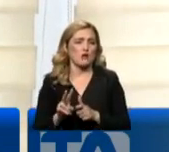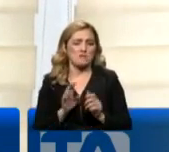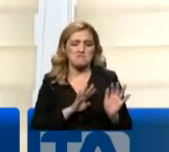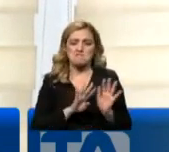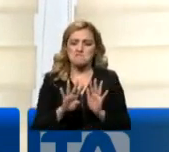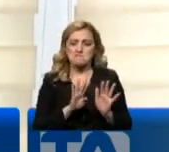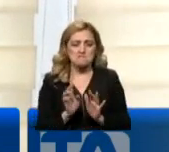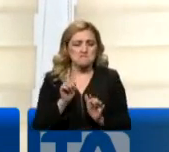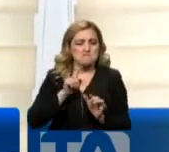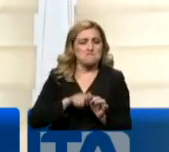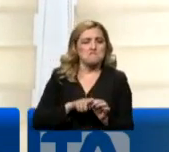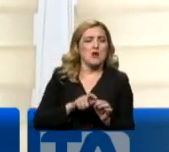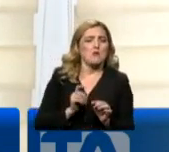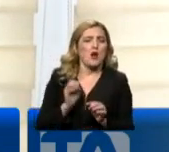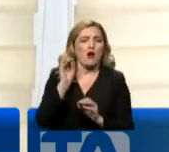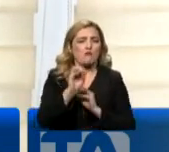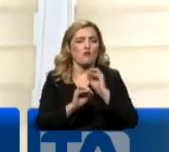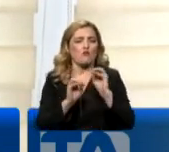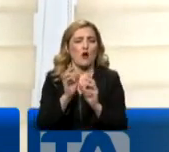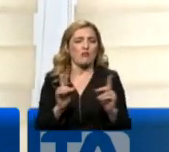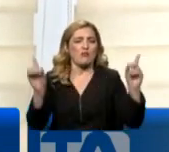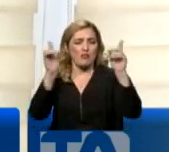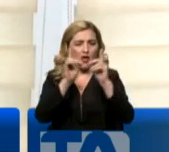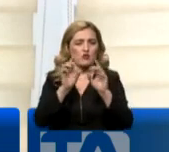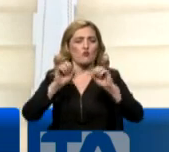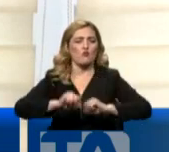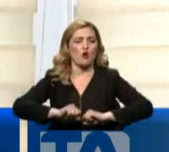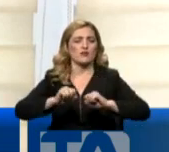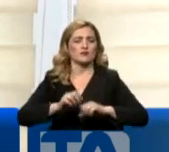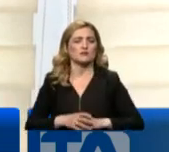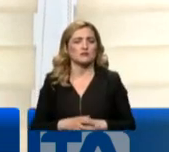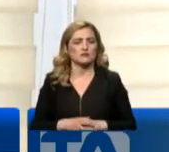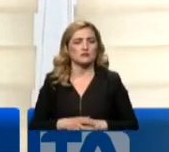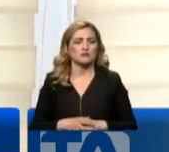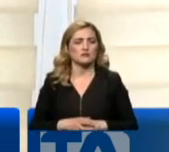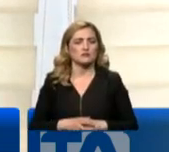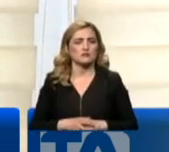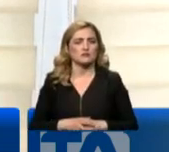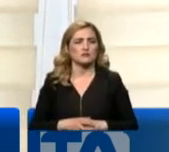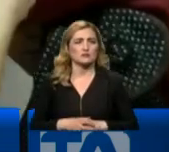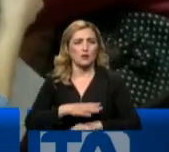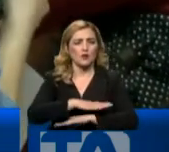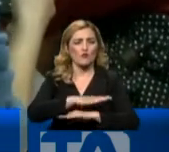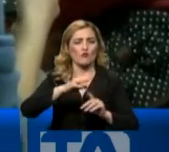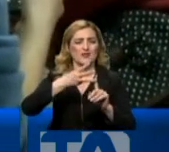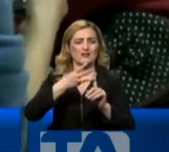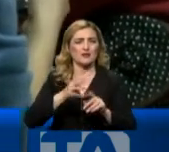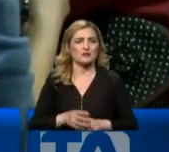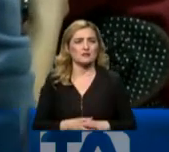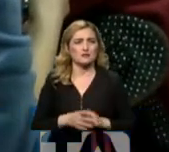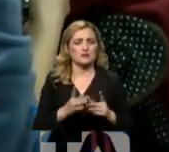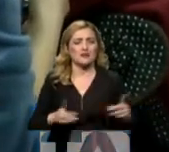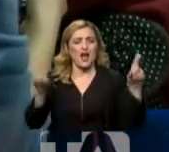han accedido a este sistema y han podido generar justamente el registro en nuestra plataforma. Según los